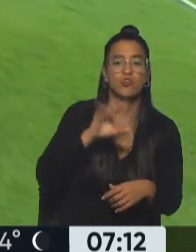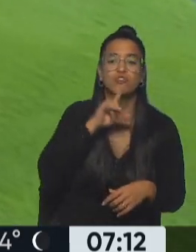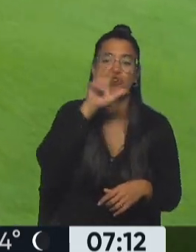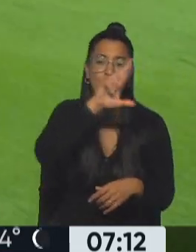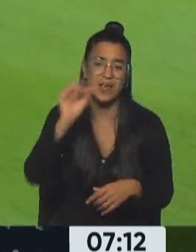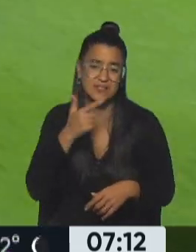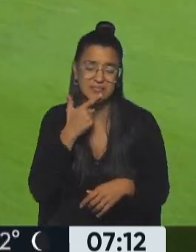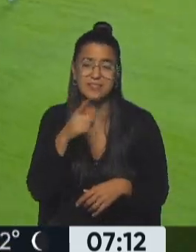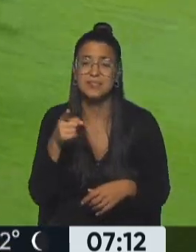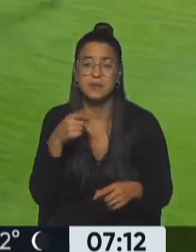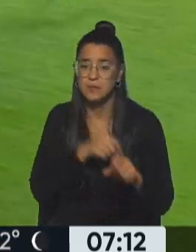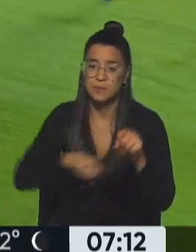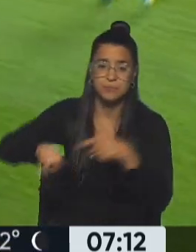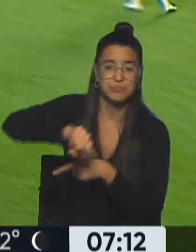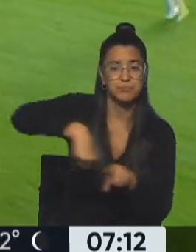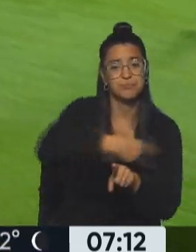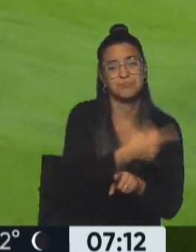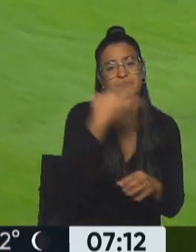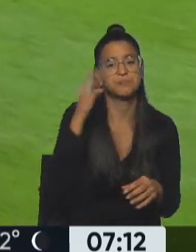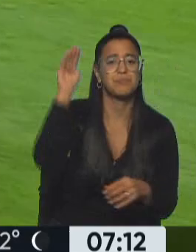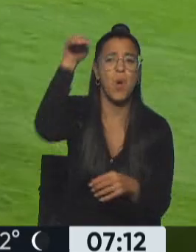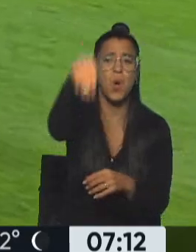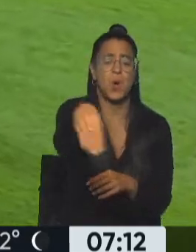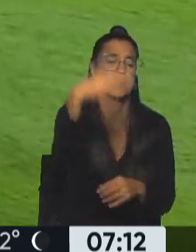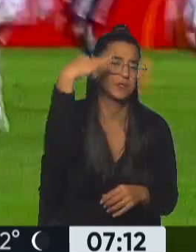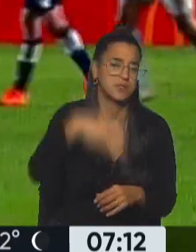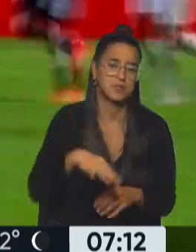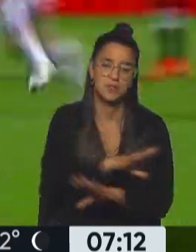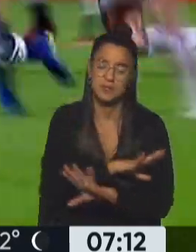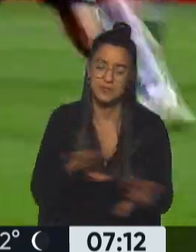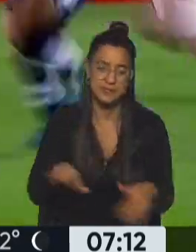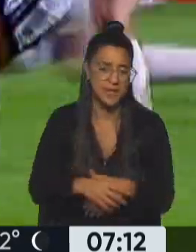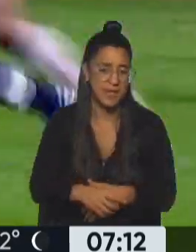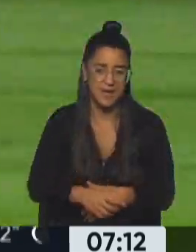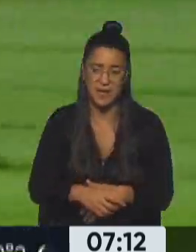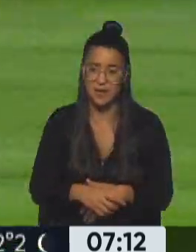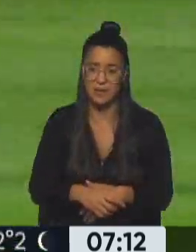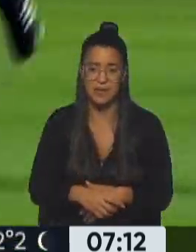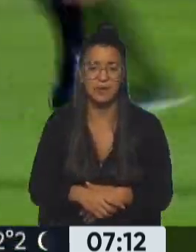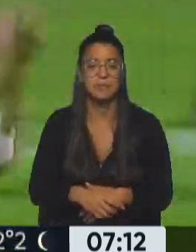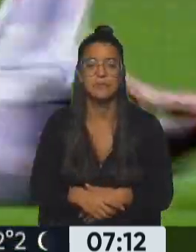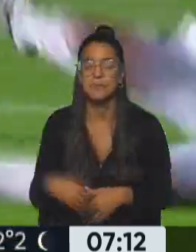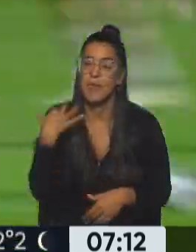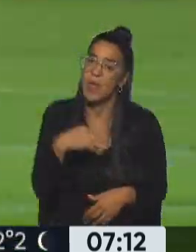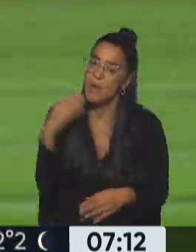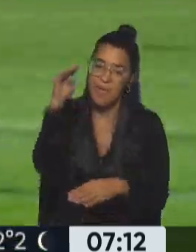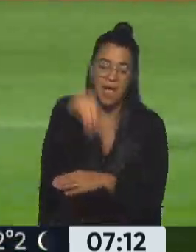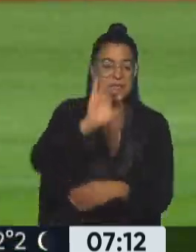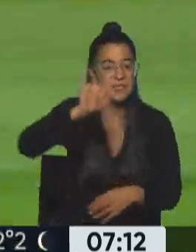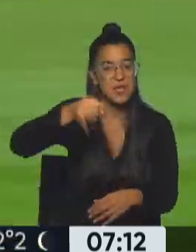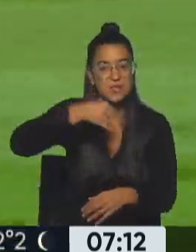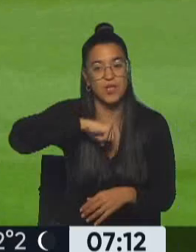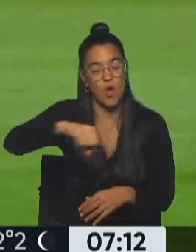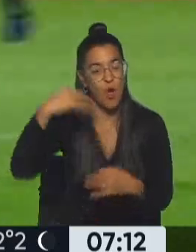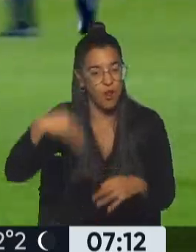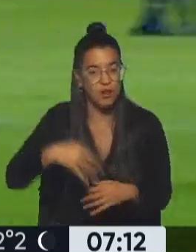letal para, mirá, doble enganche ahí, otro más, mirá dónde pone la pelota. Milón, ¡tremendo! Si no lo metía. Es el gol de la fecha. No, se